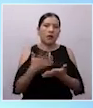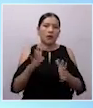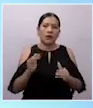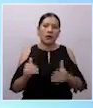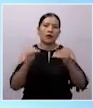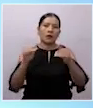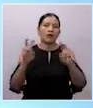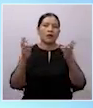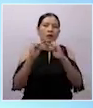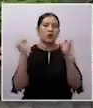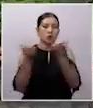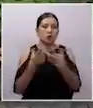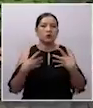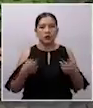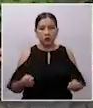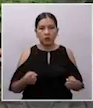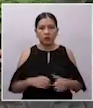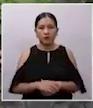salud.